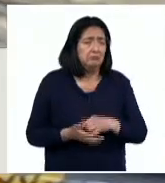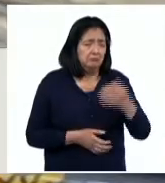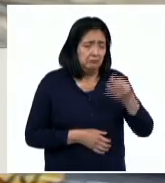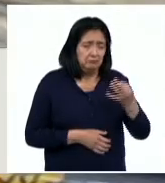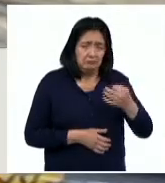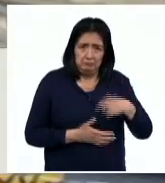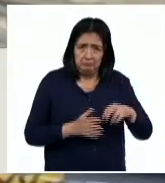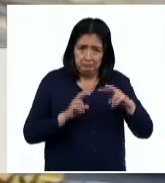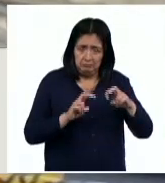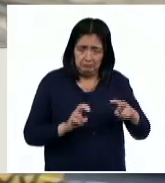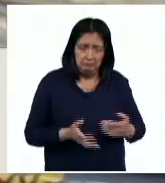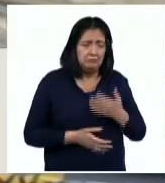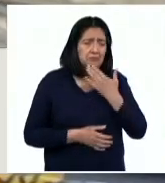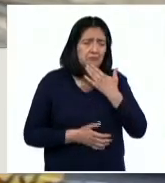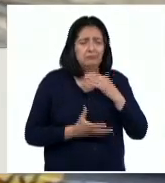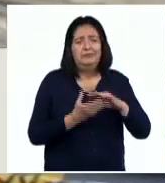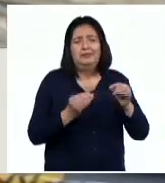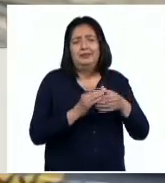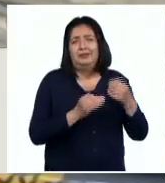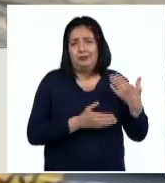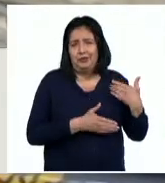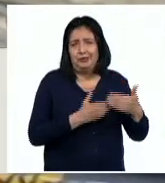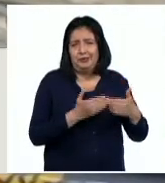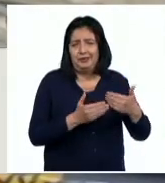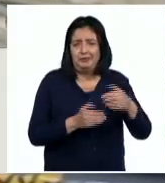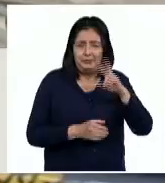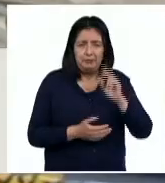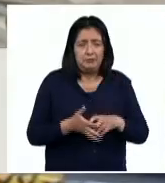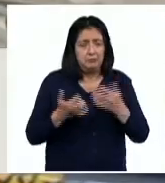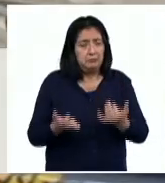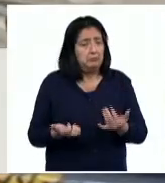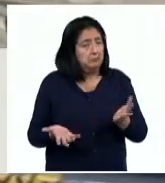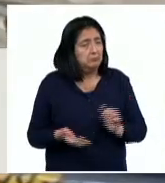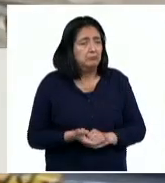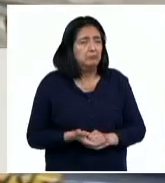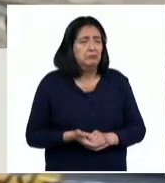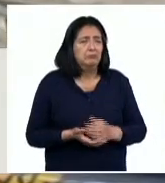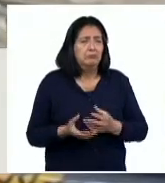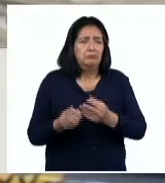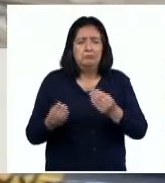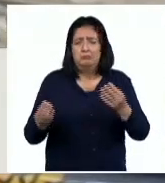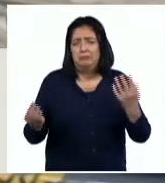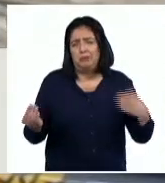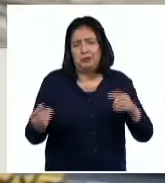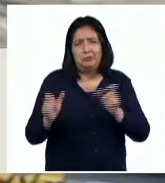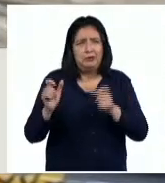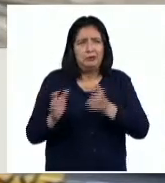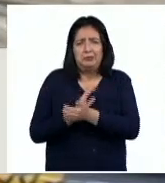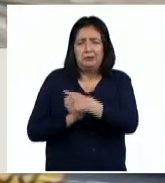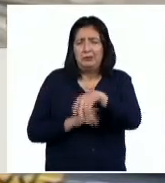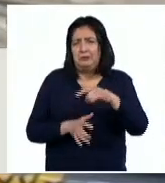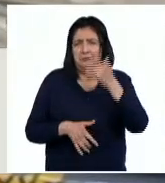verdadero balance lo va a hacer la historia, porque ahora surgen muchos expertos en